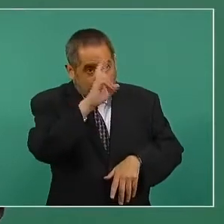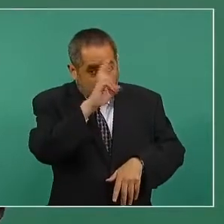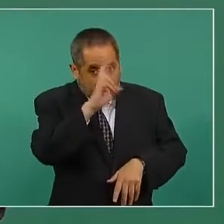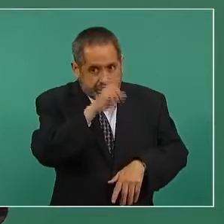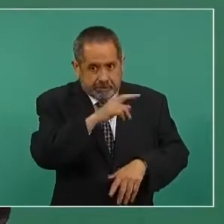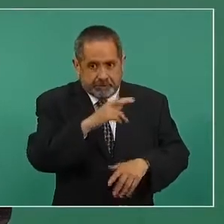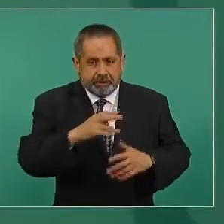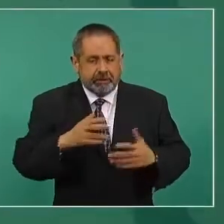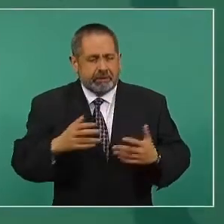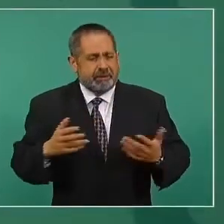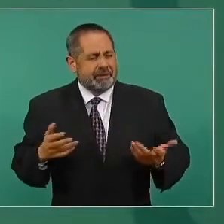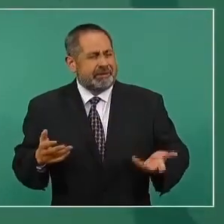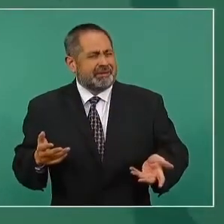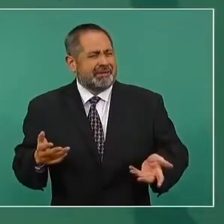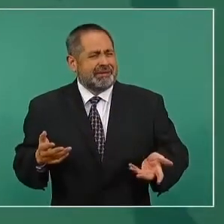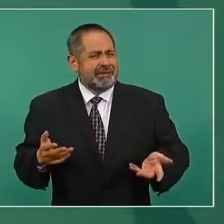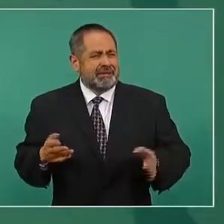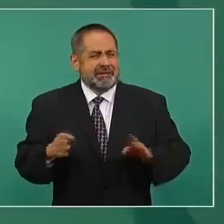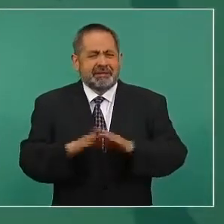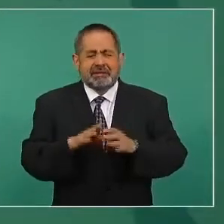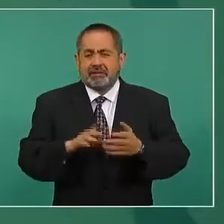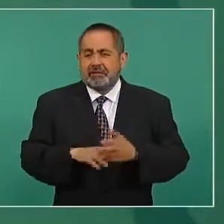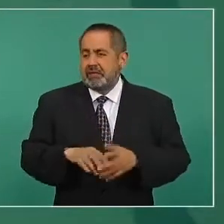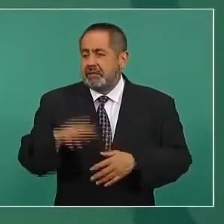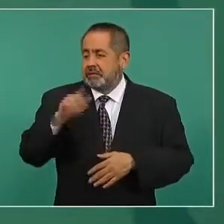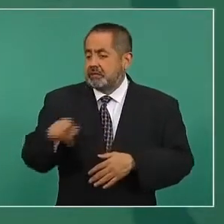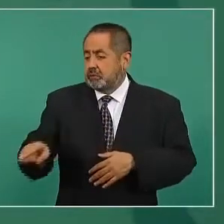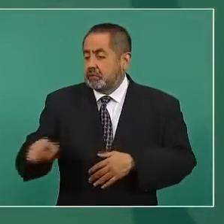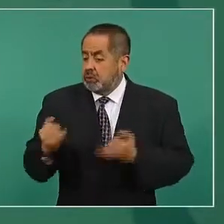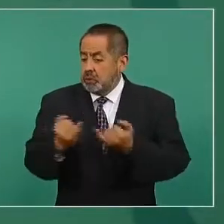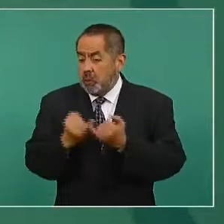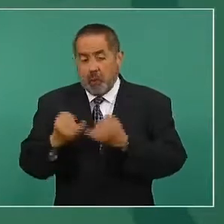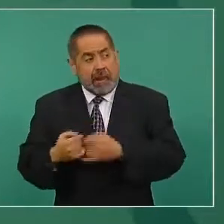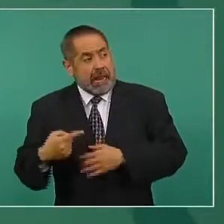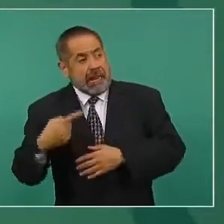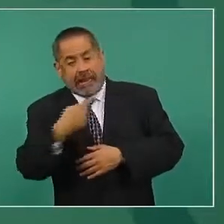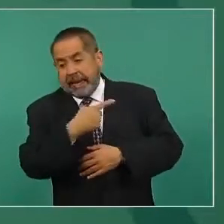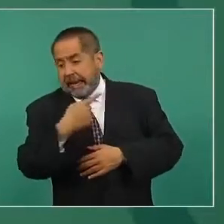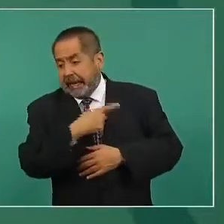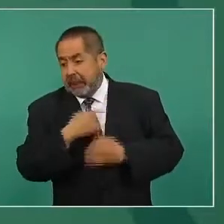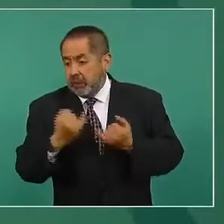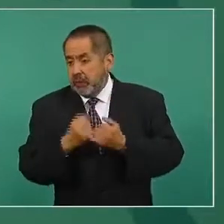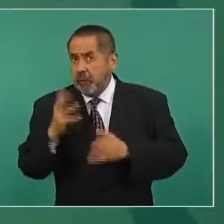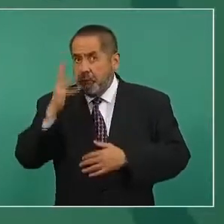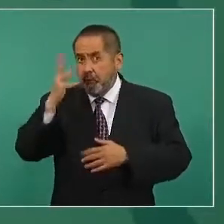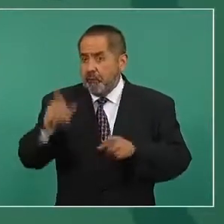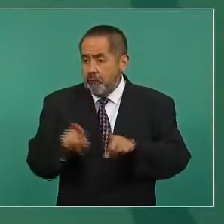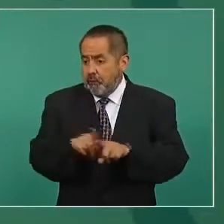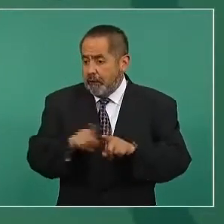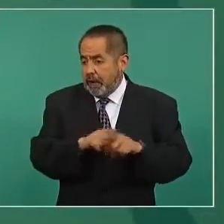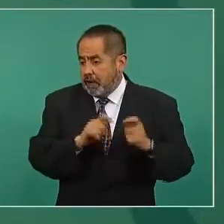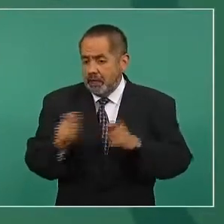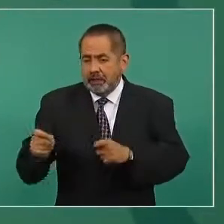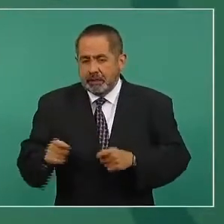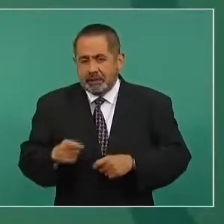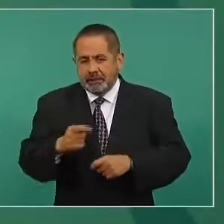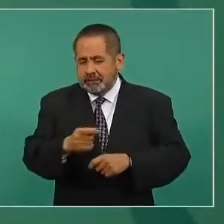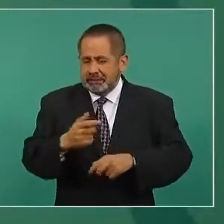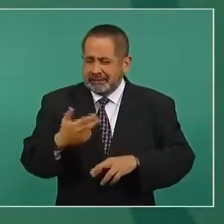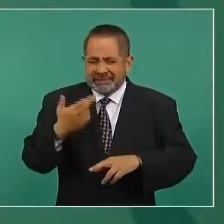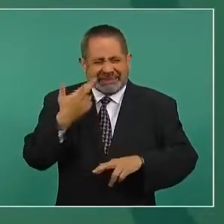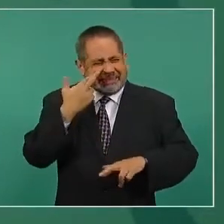Al contrario, hasta se les decía a los hijos: estudia para que cuando seas grande seas como don fulano, un reverendo